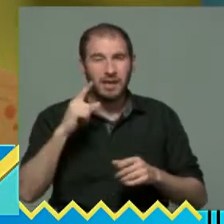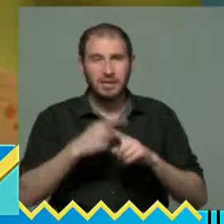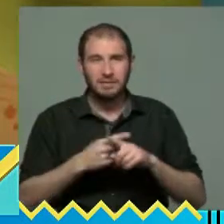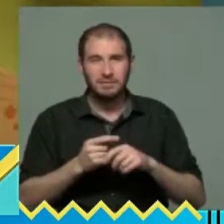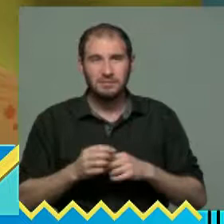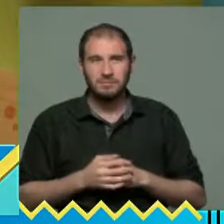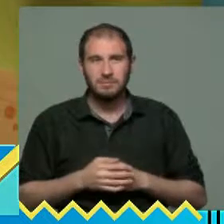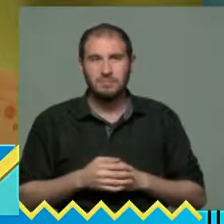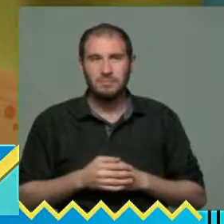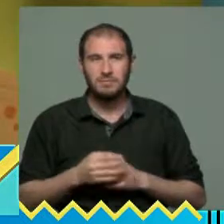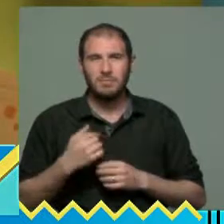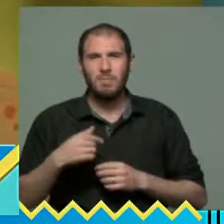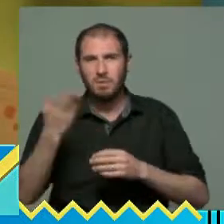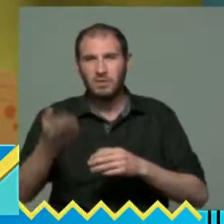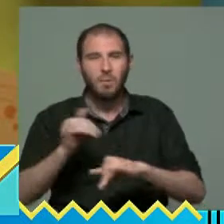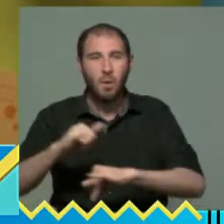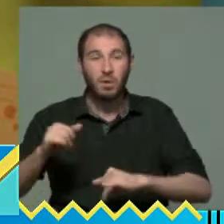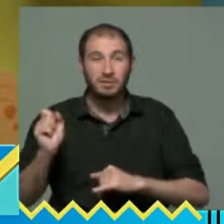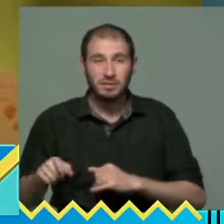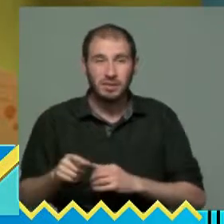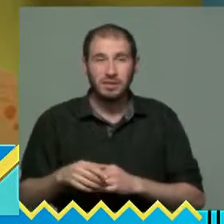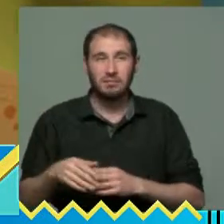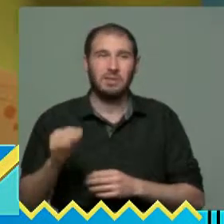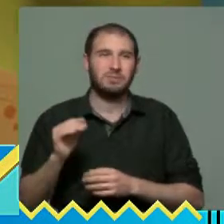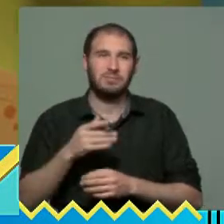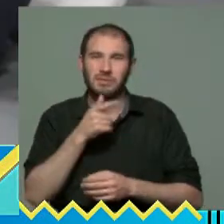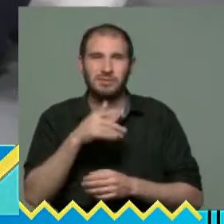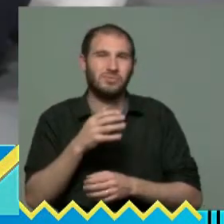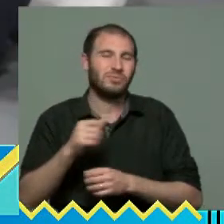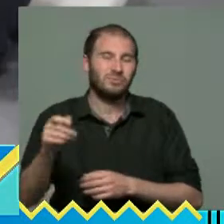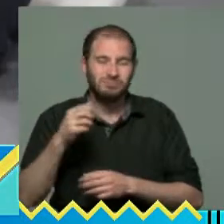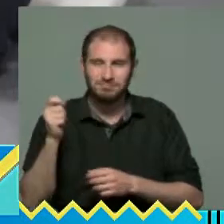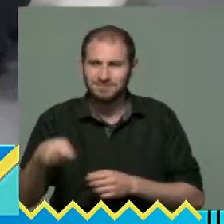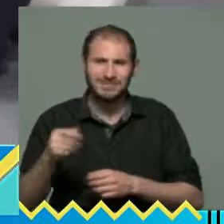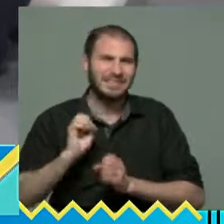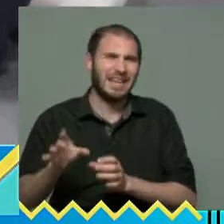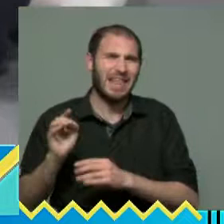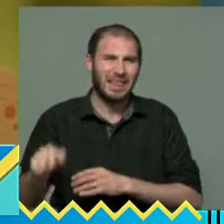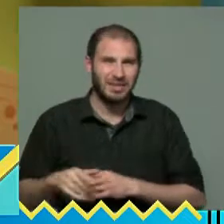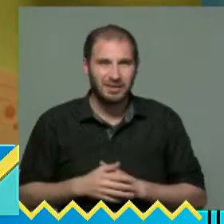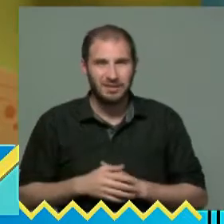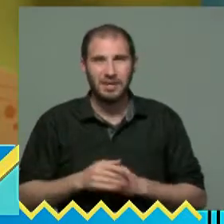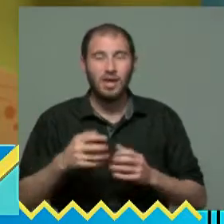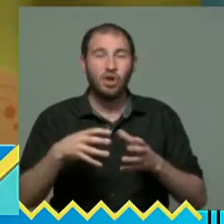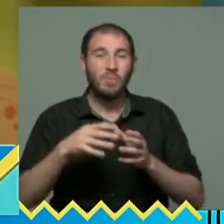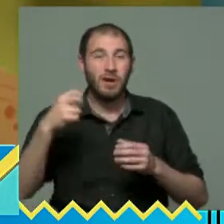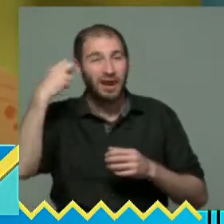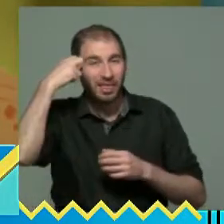estoy buscando al publicista para suicidarlo, para asesinarlo. Eso es terrible. Y lo del